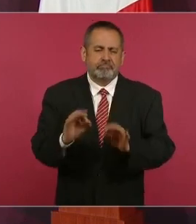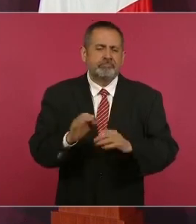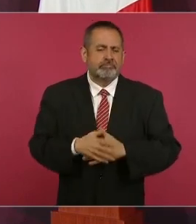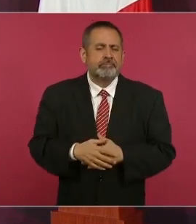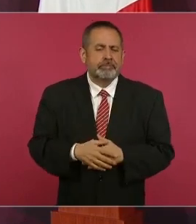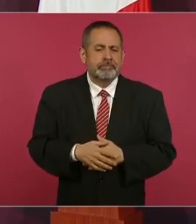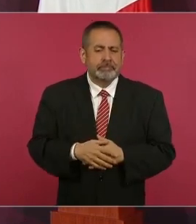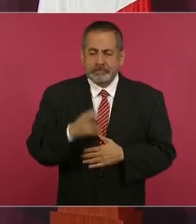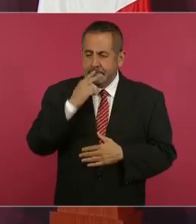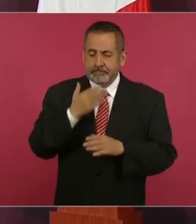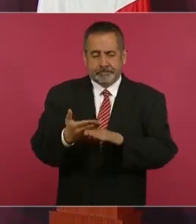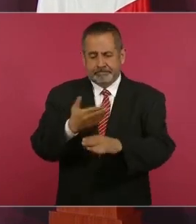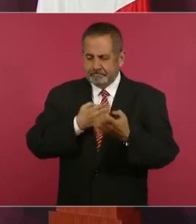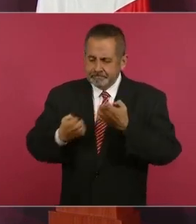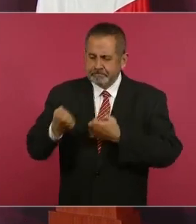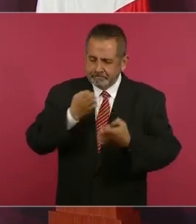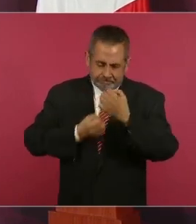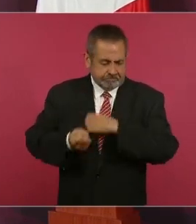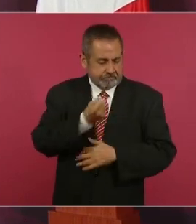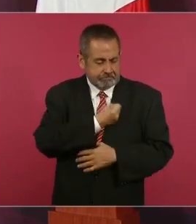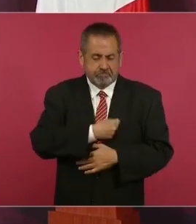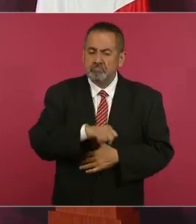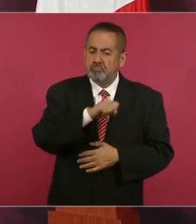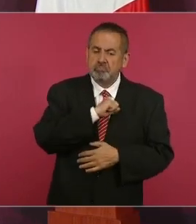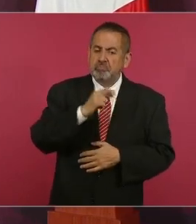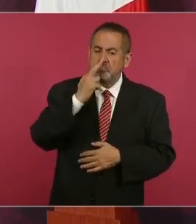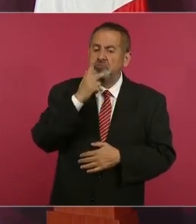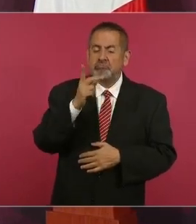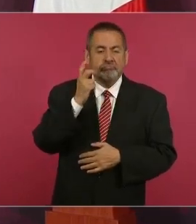Lo mejor es prevenir,